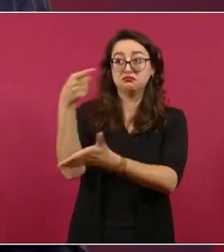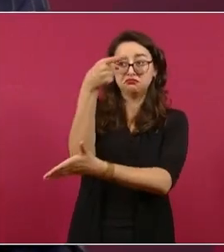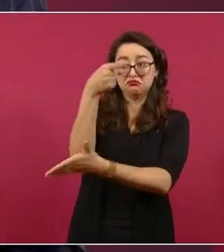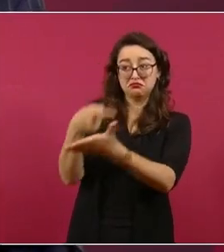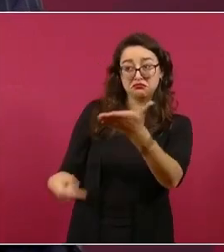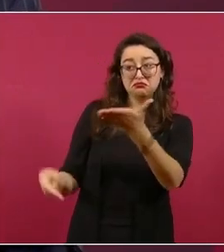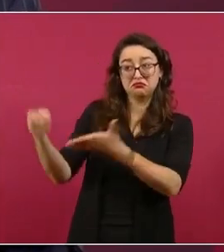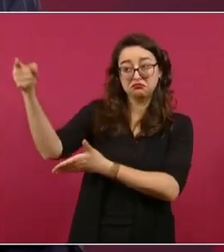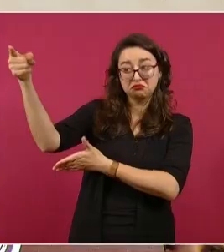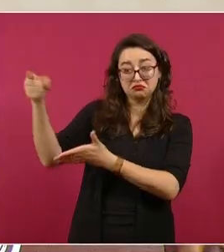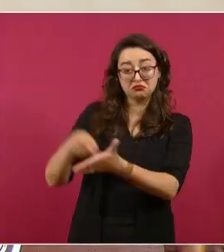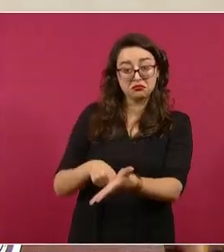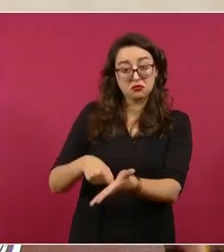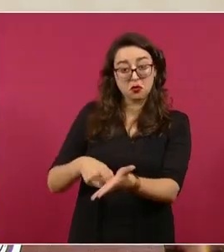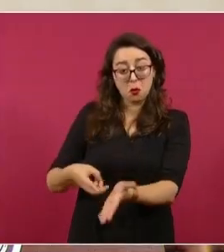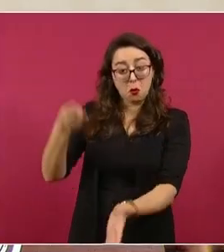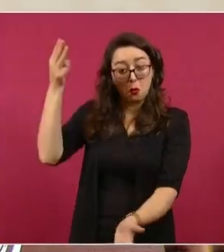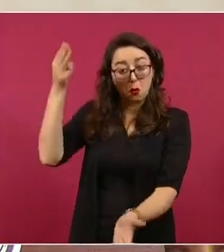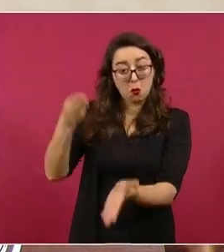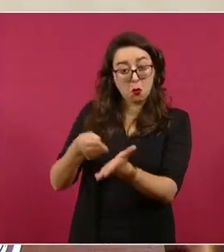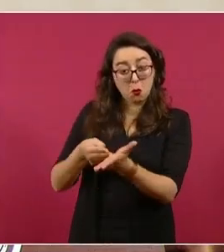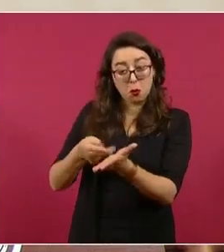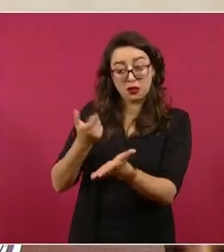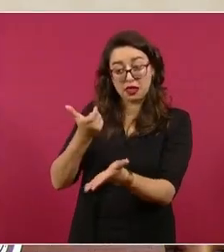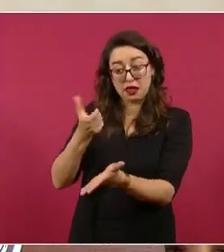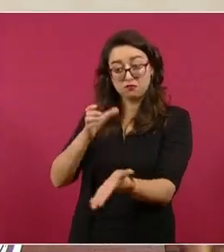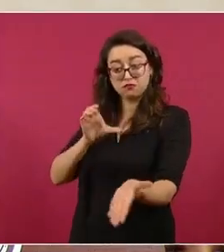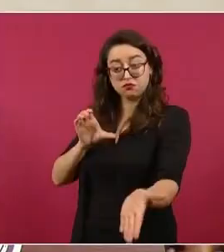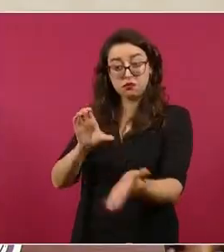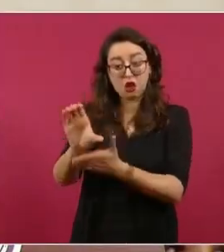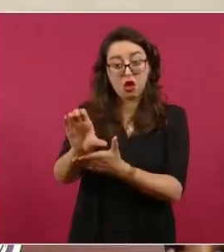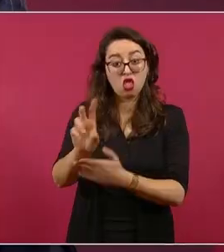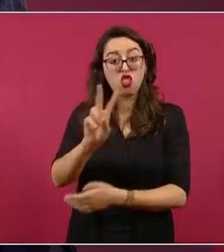de Texcoco 200,000 millones de pesos.